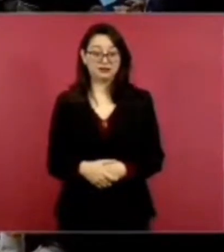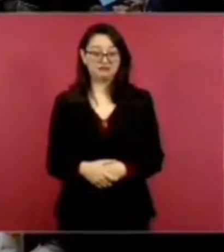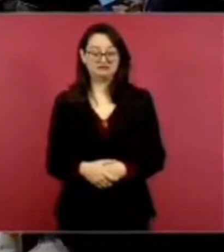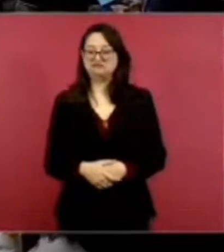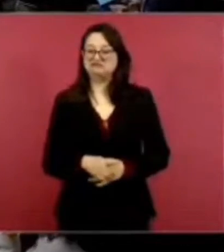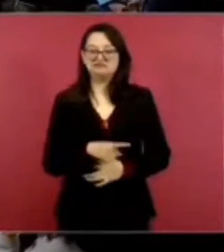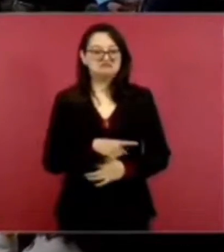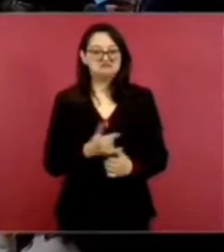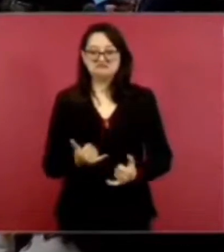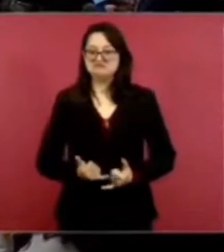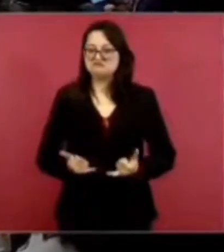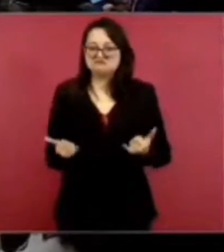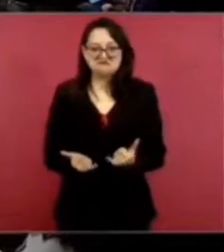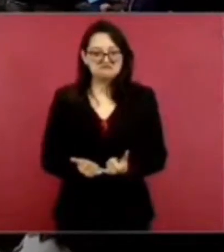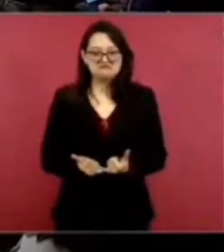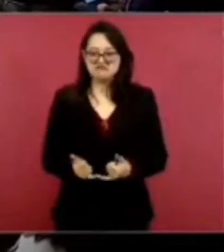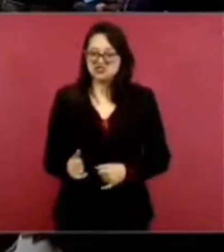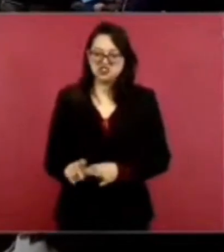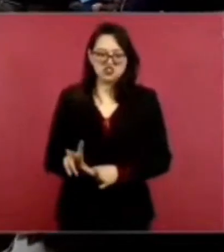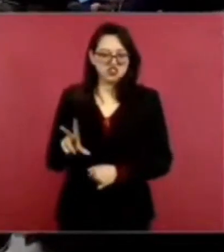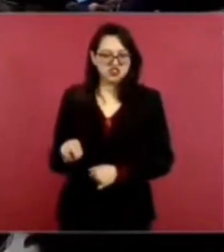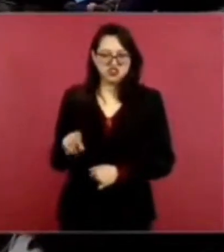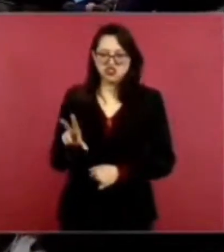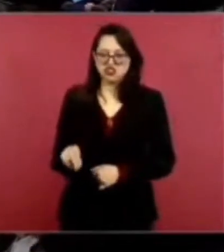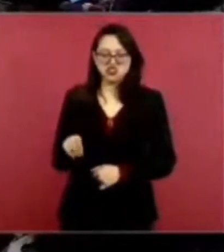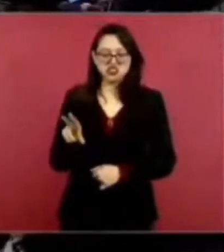denuncia penal